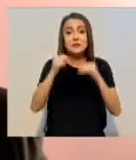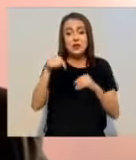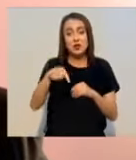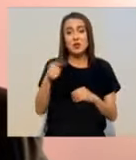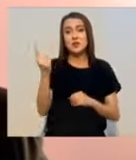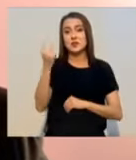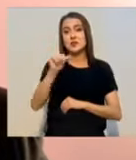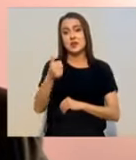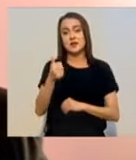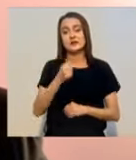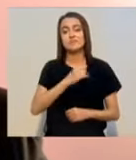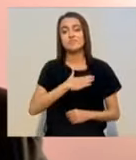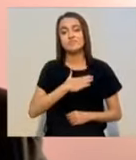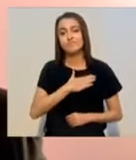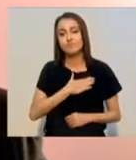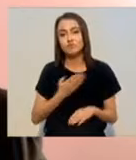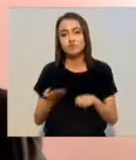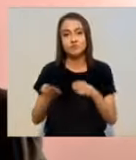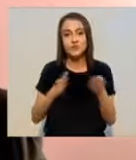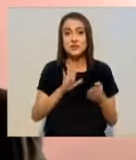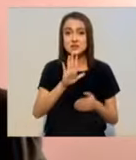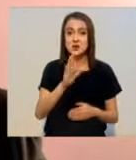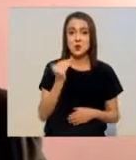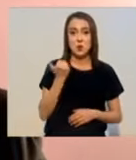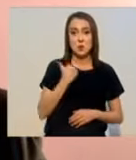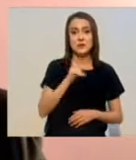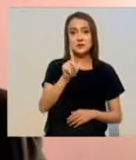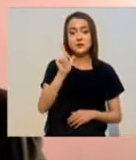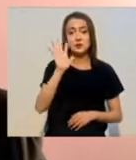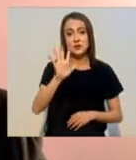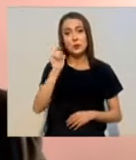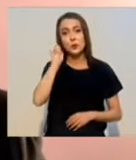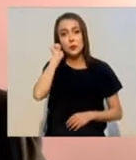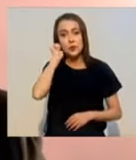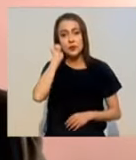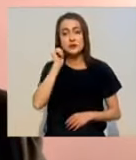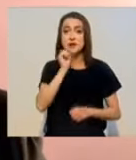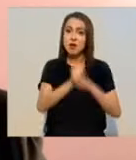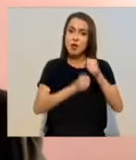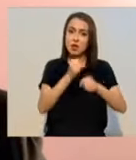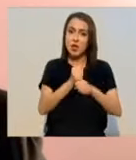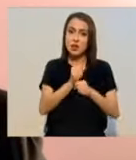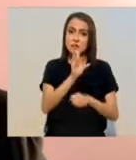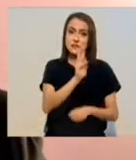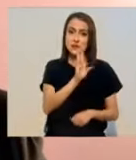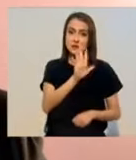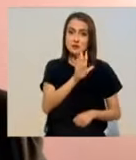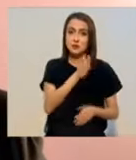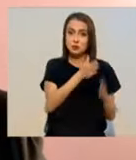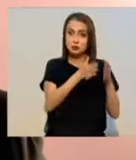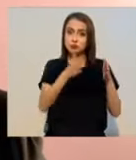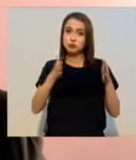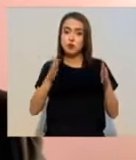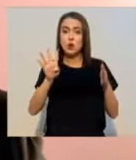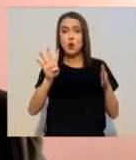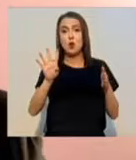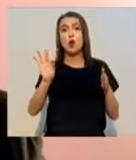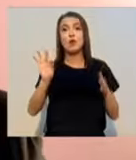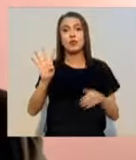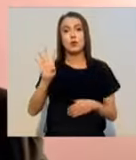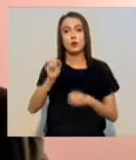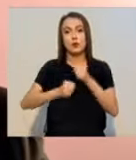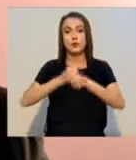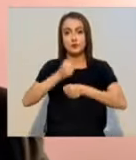para hoy 10 lamentables fallecimientos, 5 hombres y 5 mujeres, con edades que van desde los 65 hasta los 94